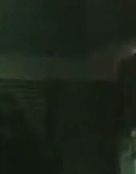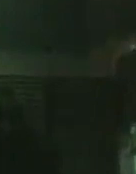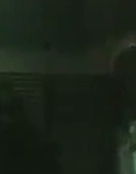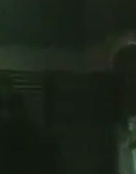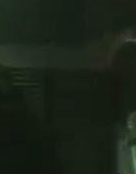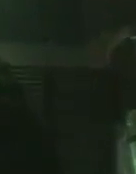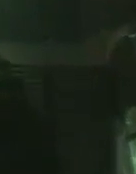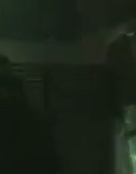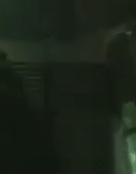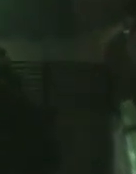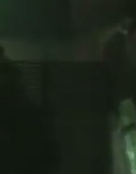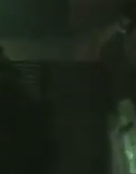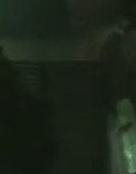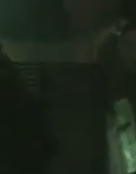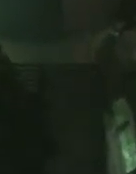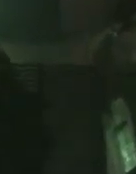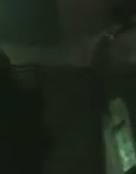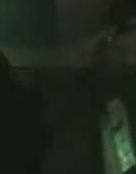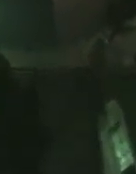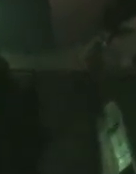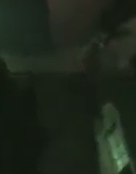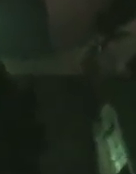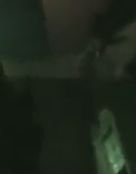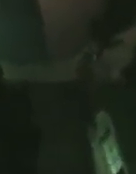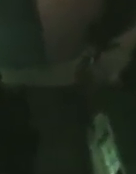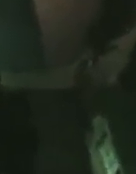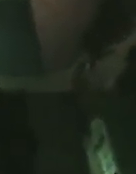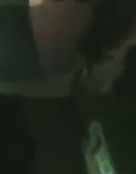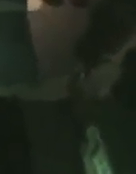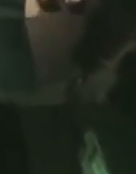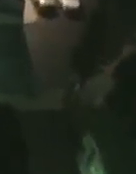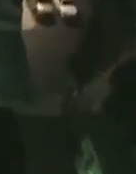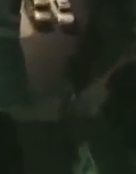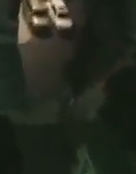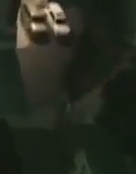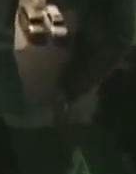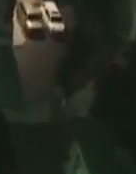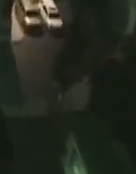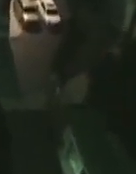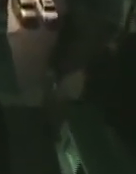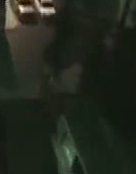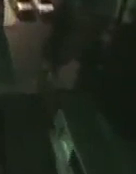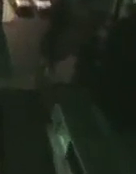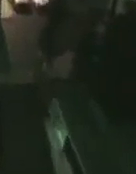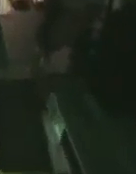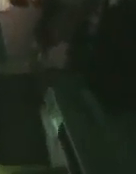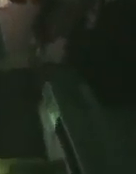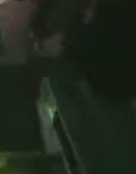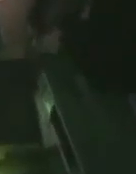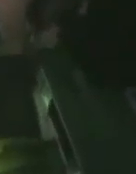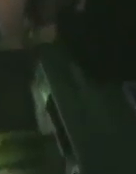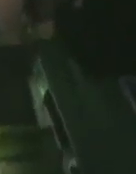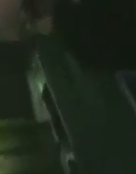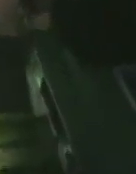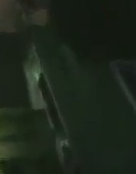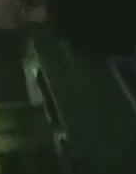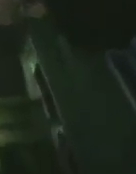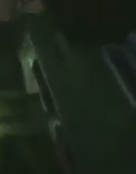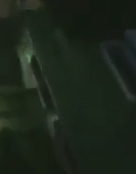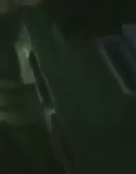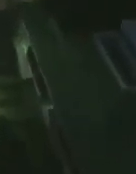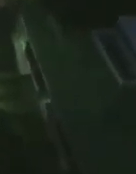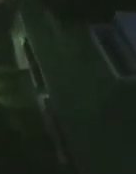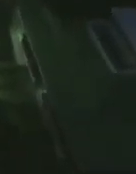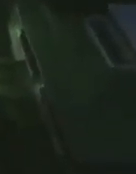son ejemplo de relaciones sólidas con la firma hace 22 años del Convenio Integral de Cooperación Cuba-Venezuela en